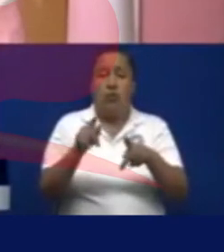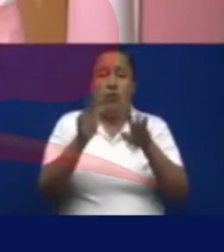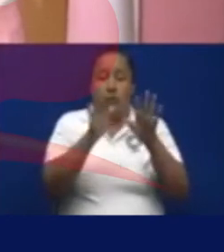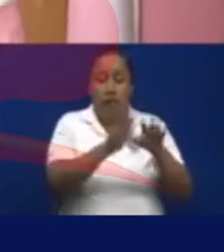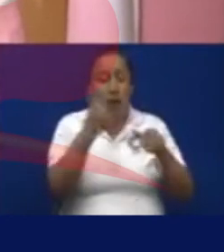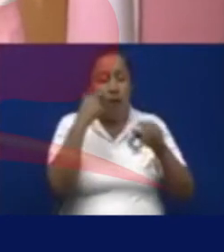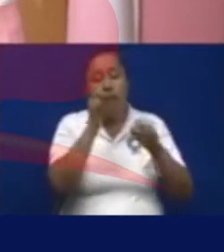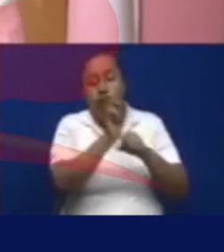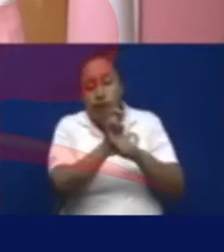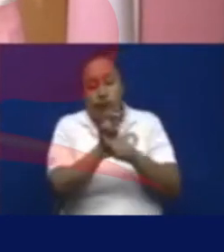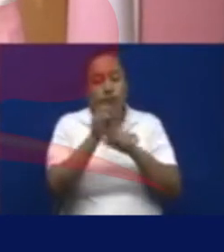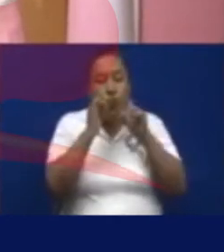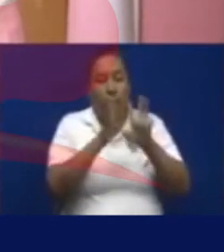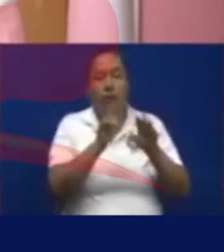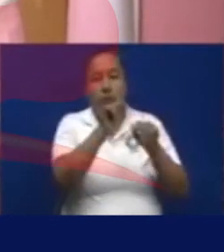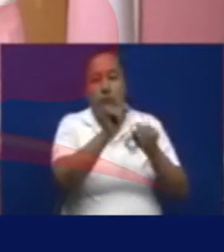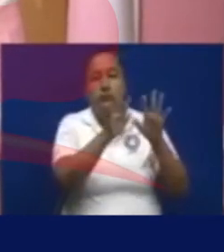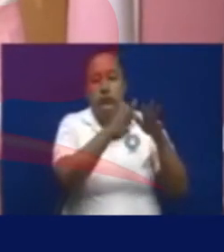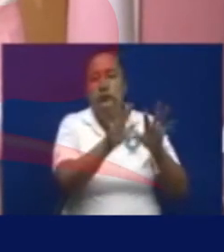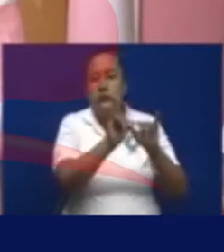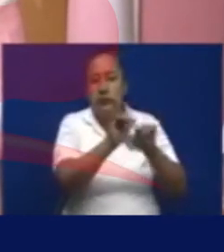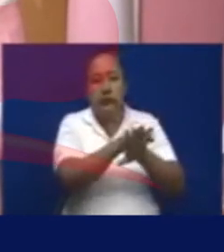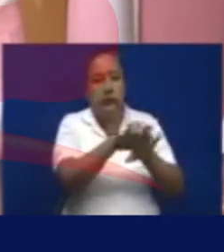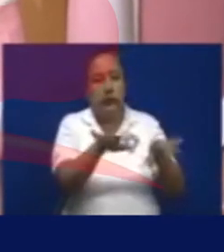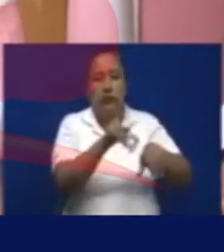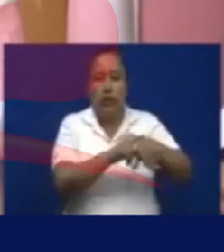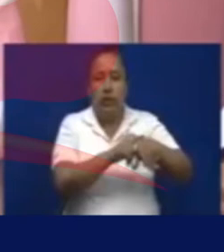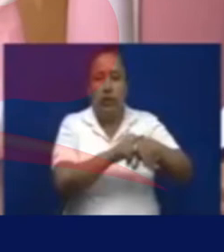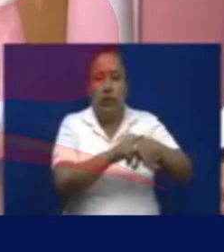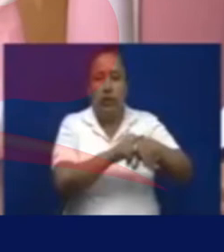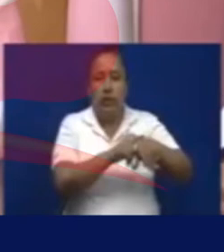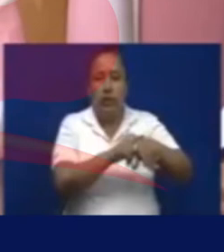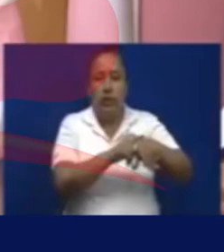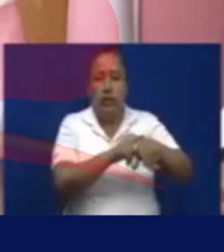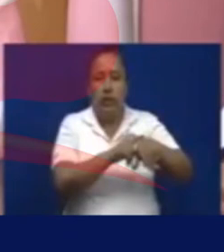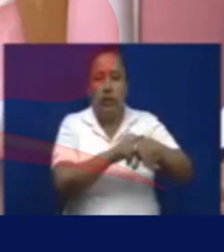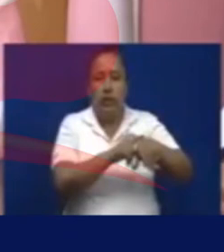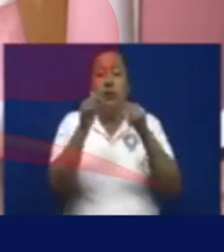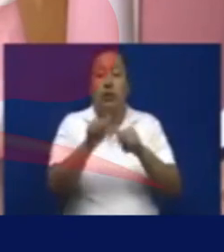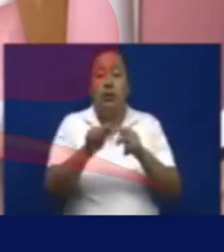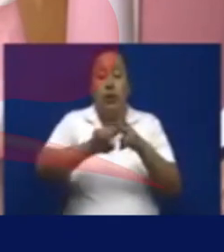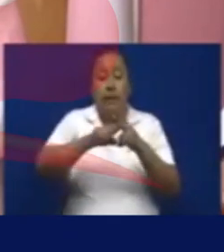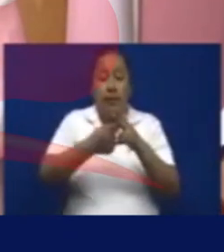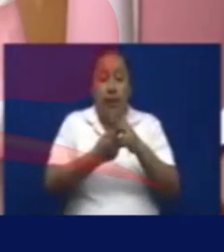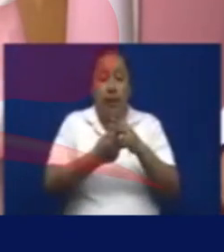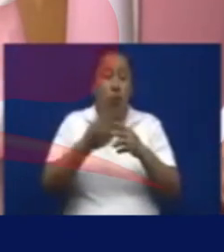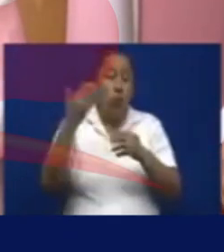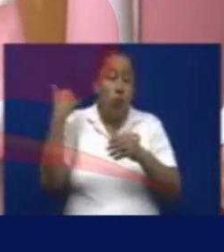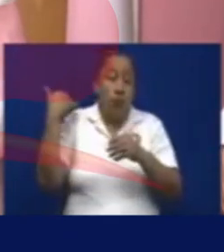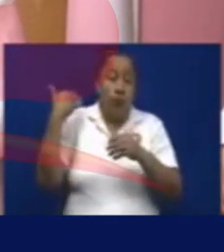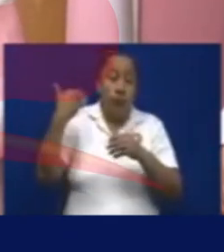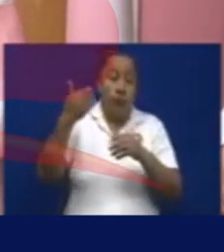seguimiento responsable y cuidadoso han cumplido con el periodo establecido. Desde el inicio de la pandemia hasta el día de